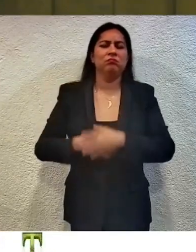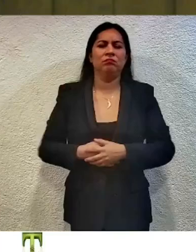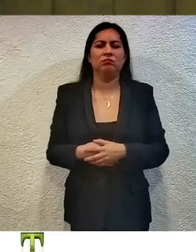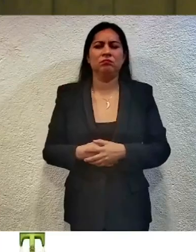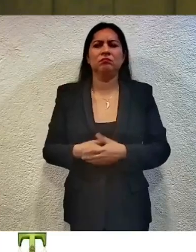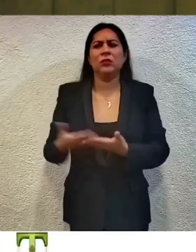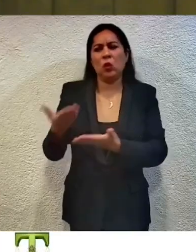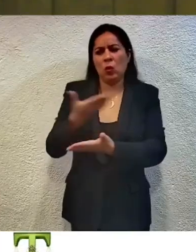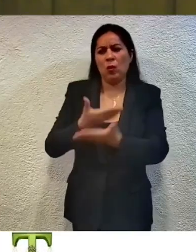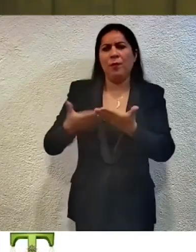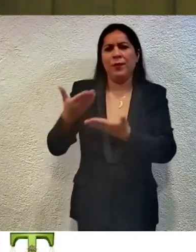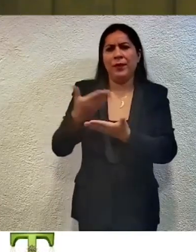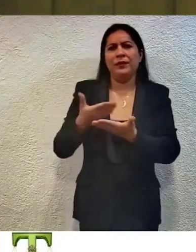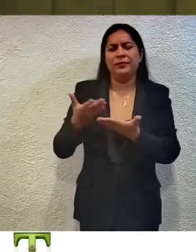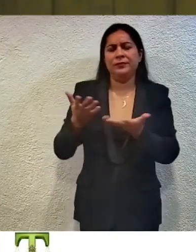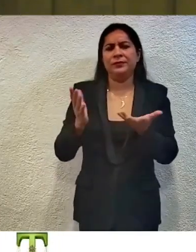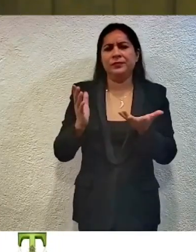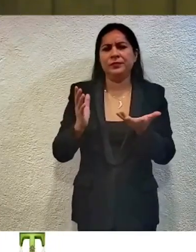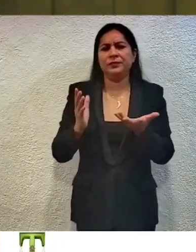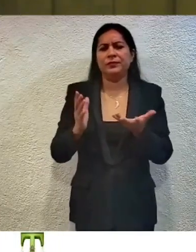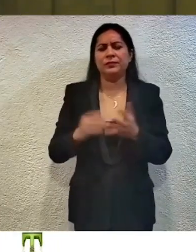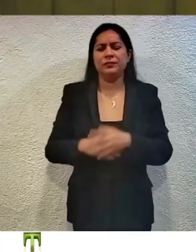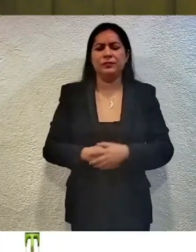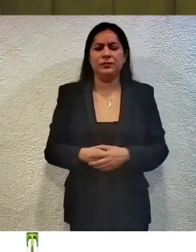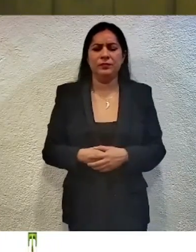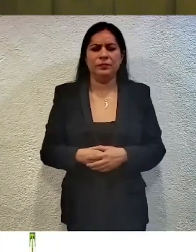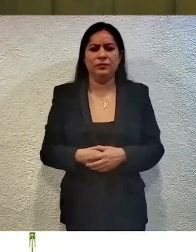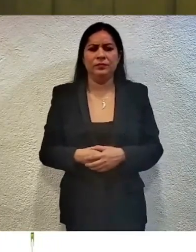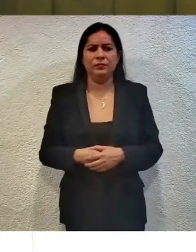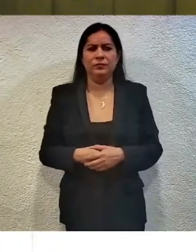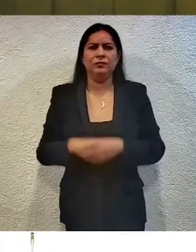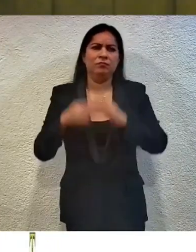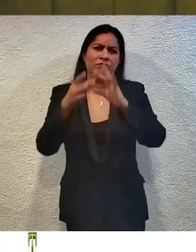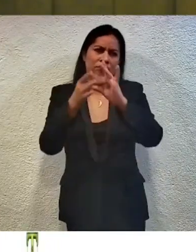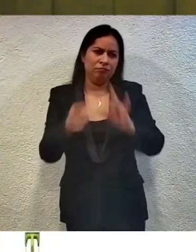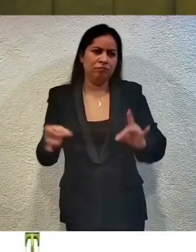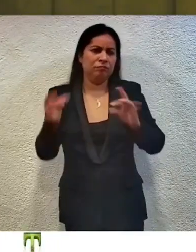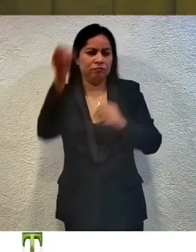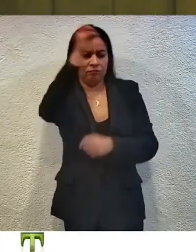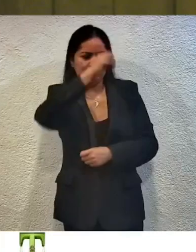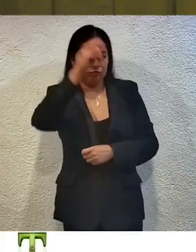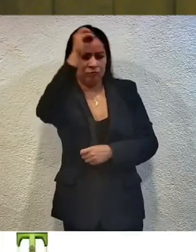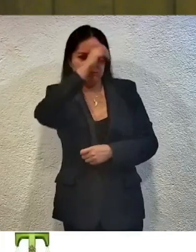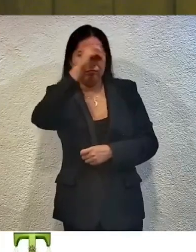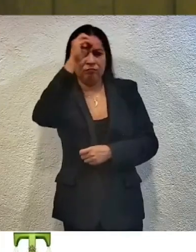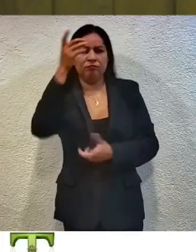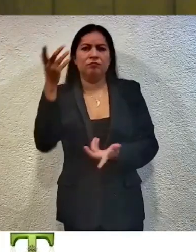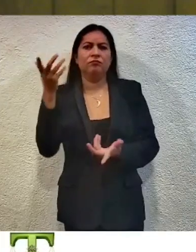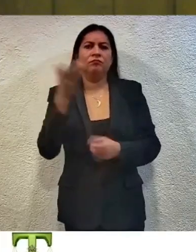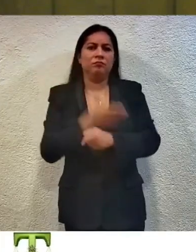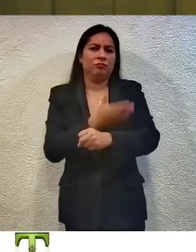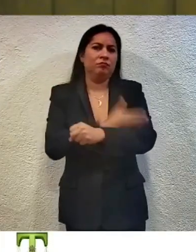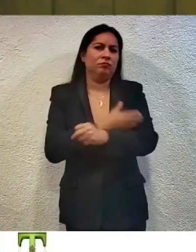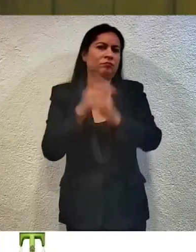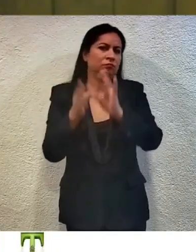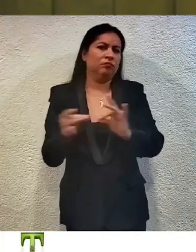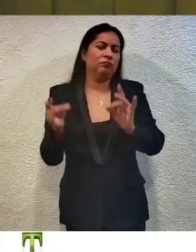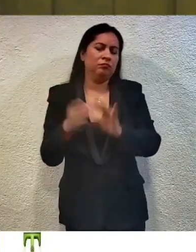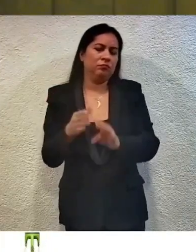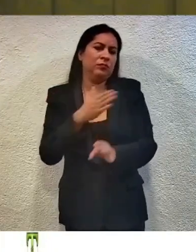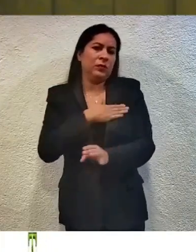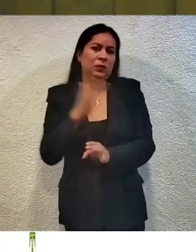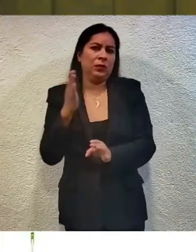Comparto en su mayoría los comentarios que hace la compañera y bueno,